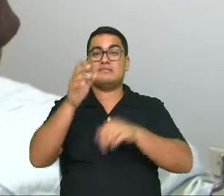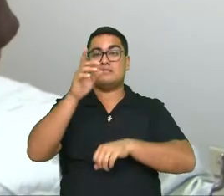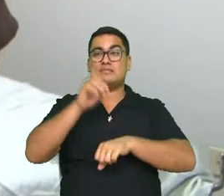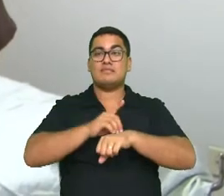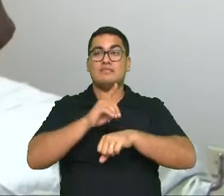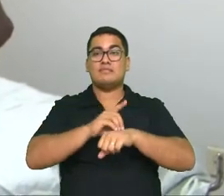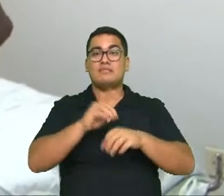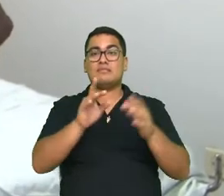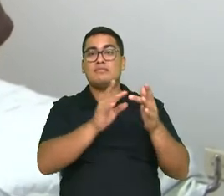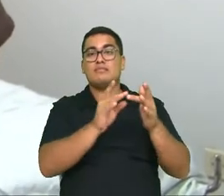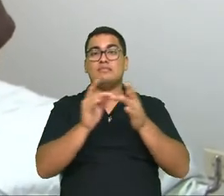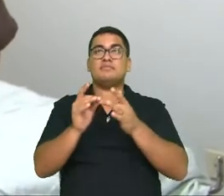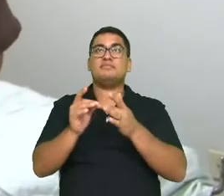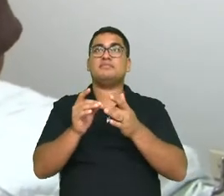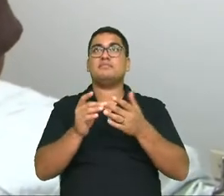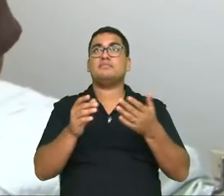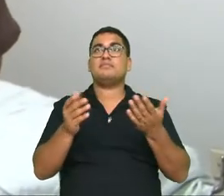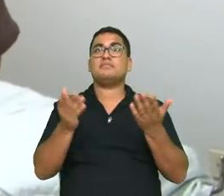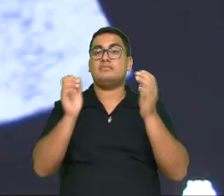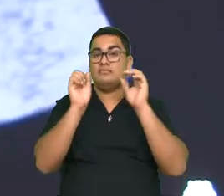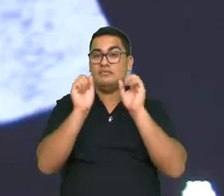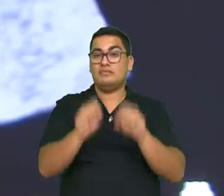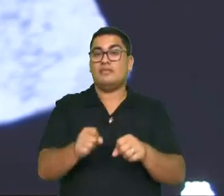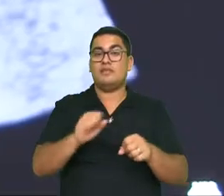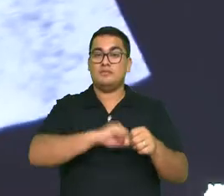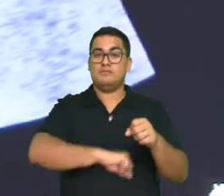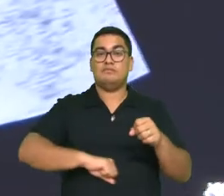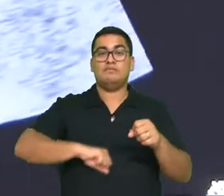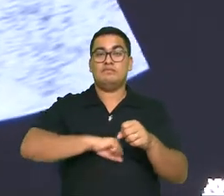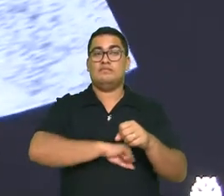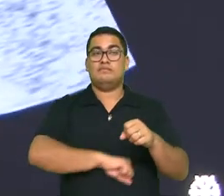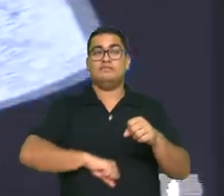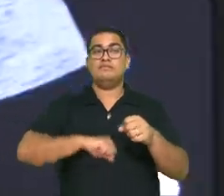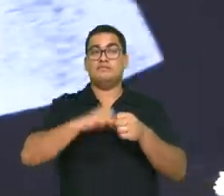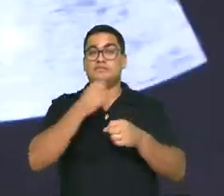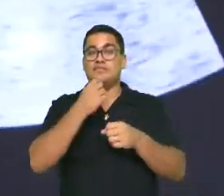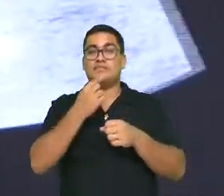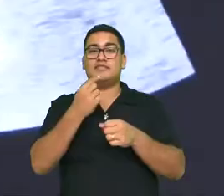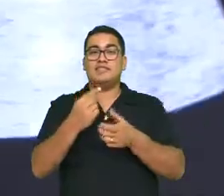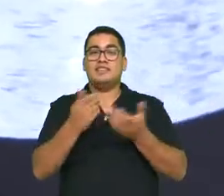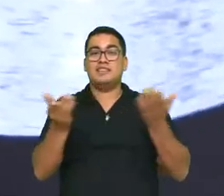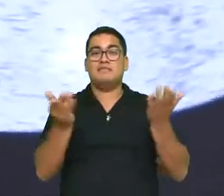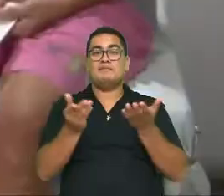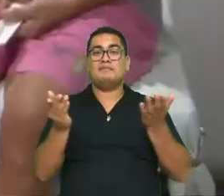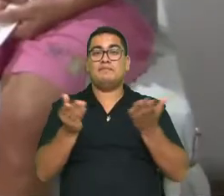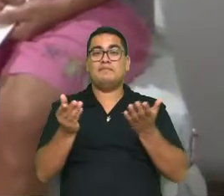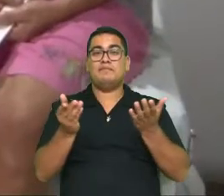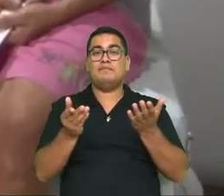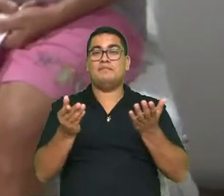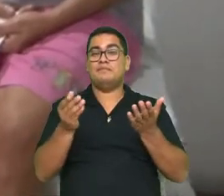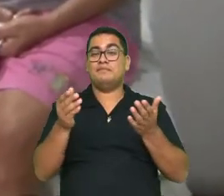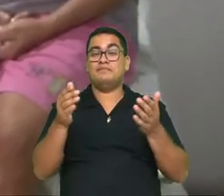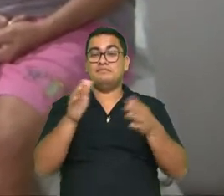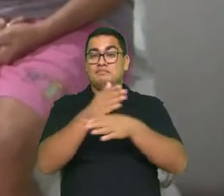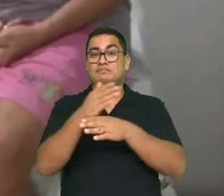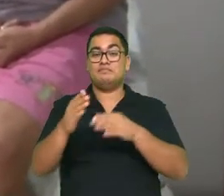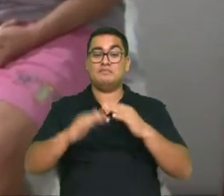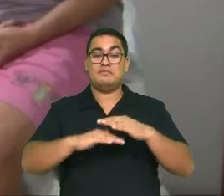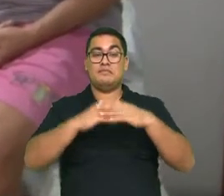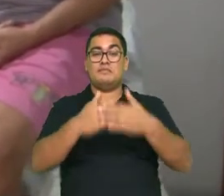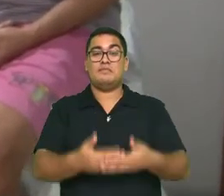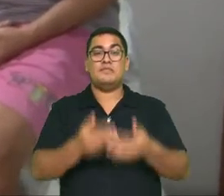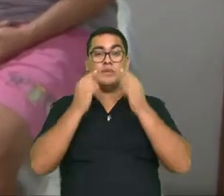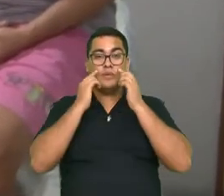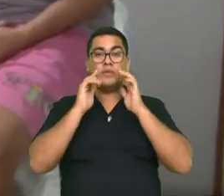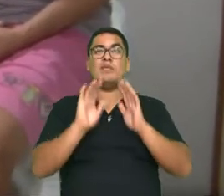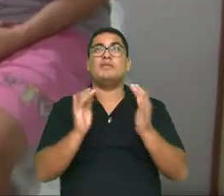especialista, se le está otorgando la realización del ultrasonido. Ultrasonido pélvico, abdominales, obstétrico para nuestras embarazadas. De